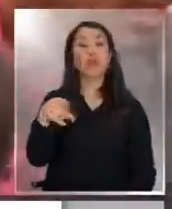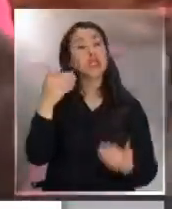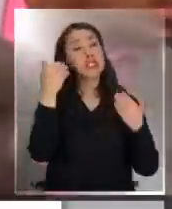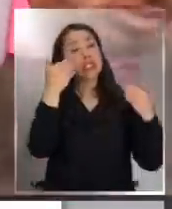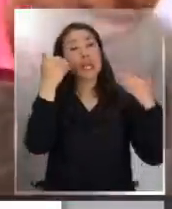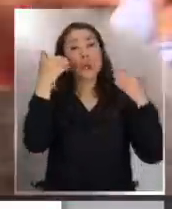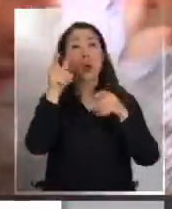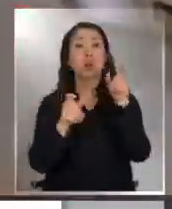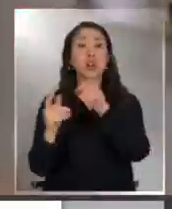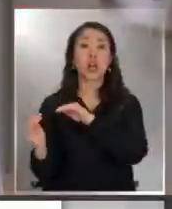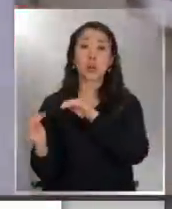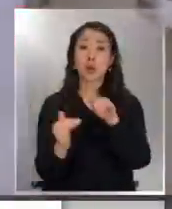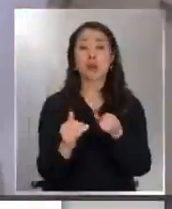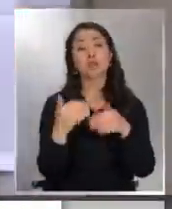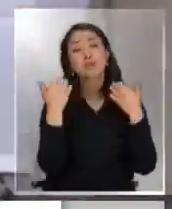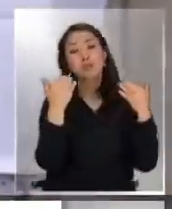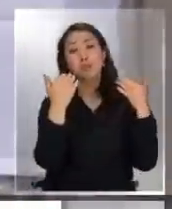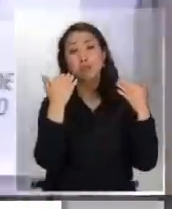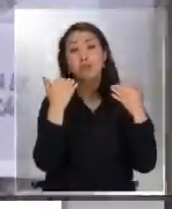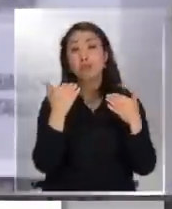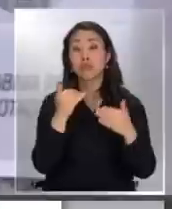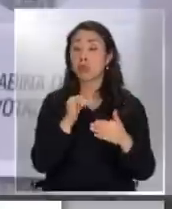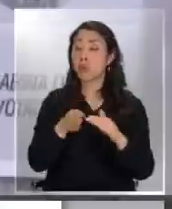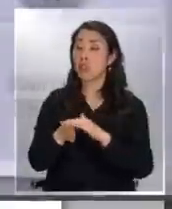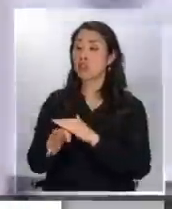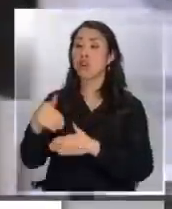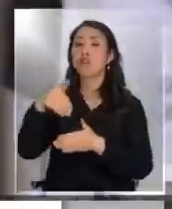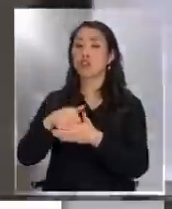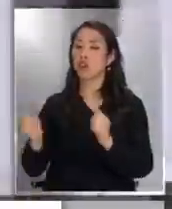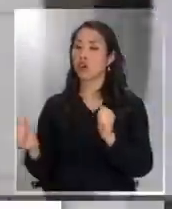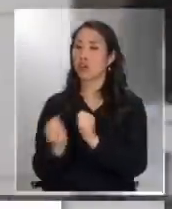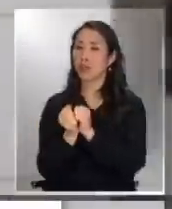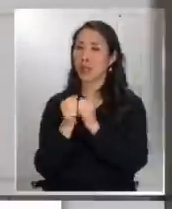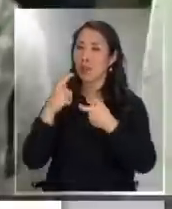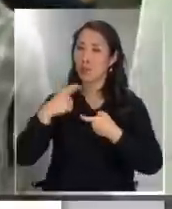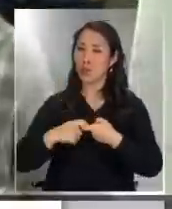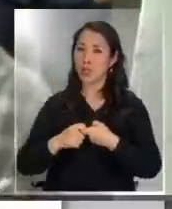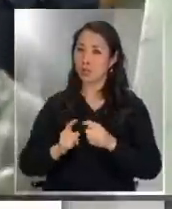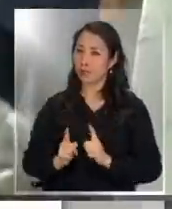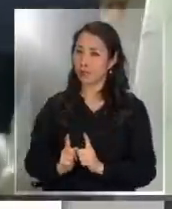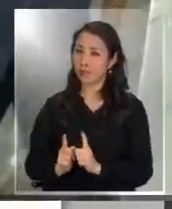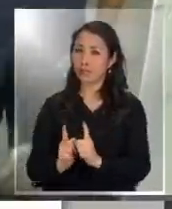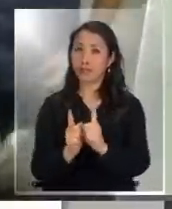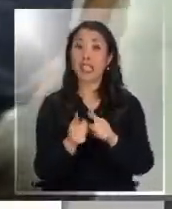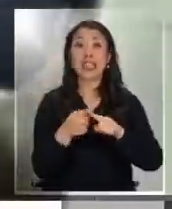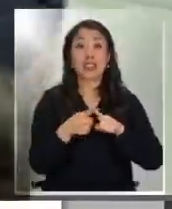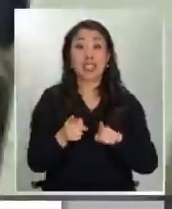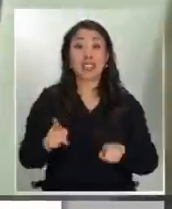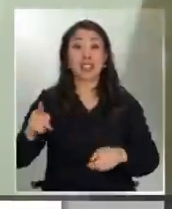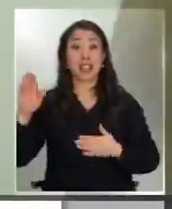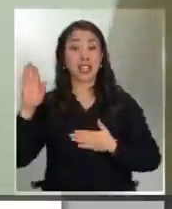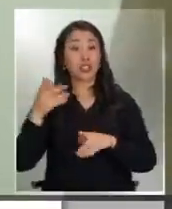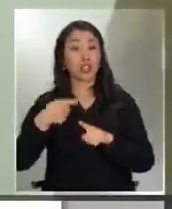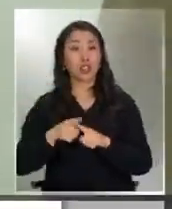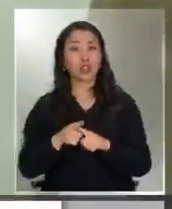por adherentes a su llegada y votó acompañado de su señora. A diferencia de su oponente,